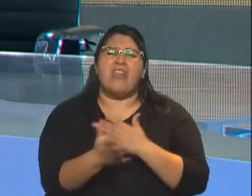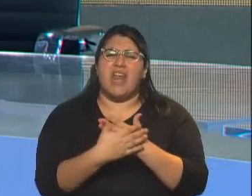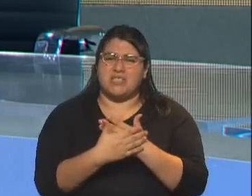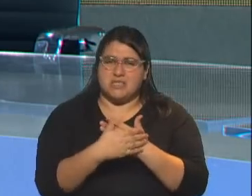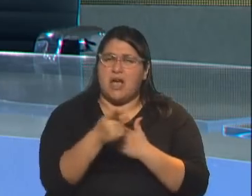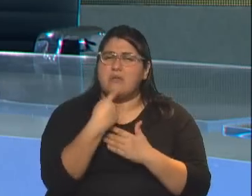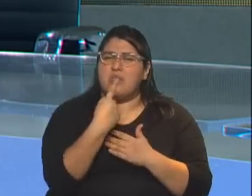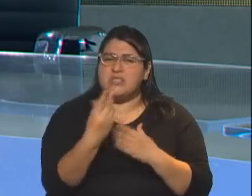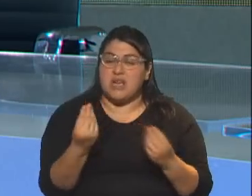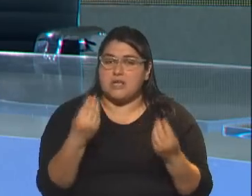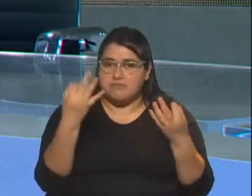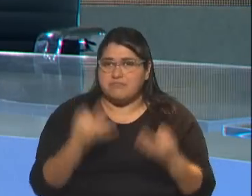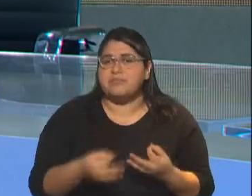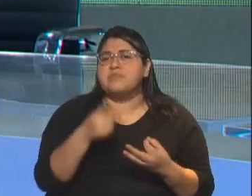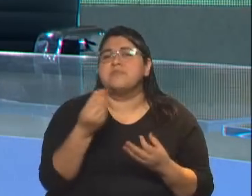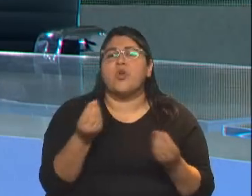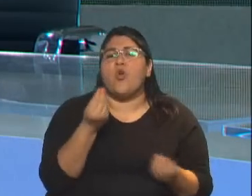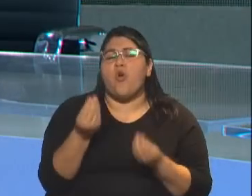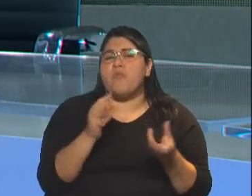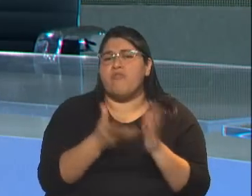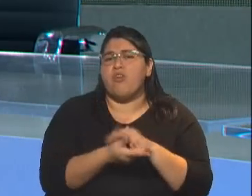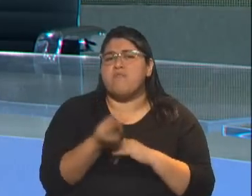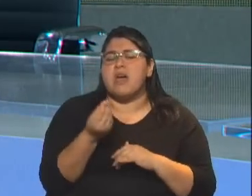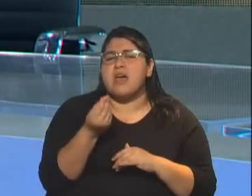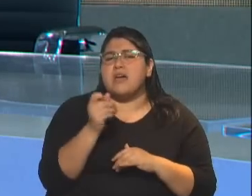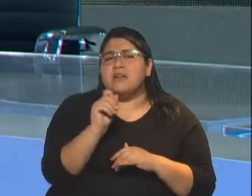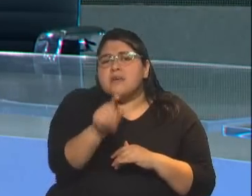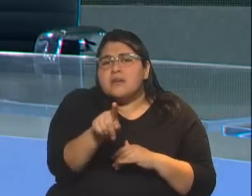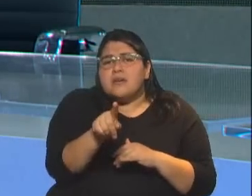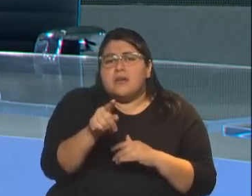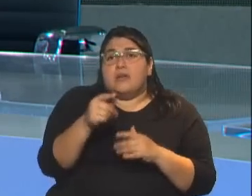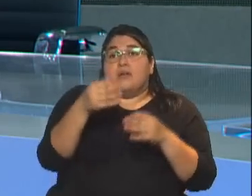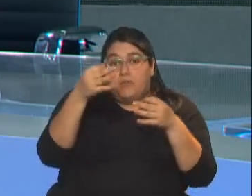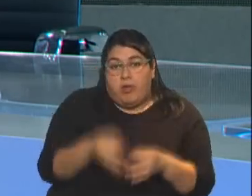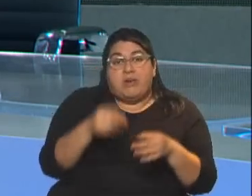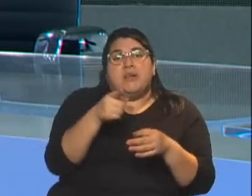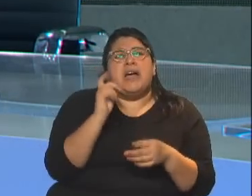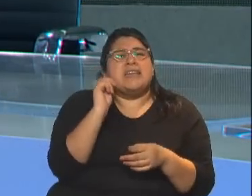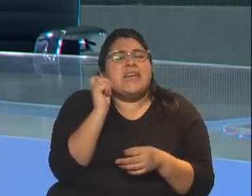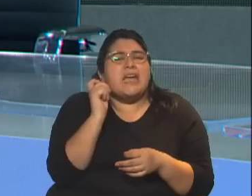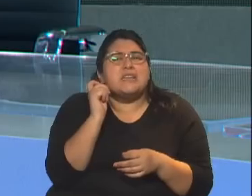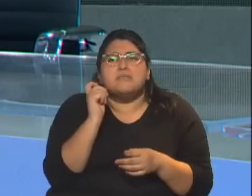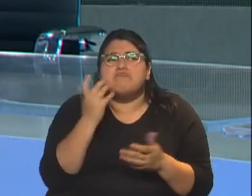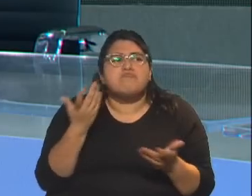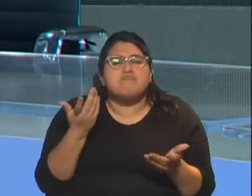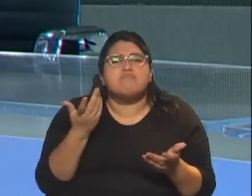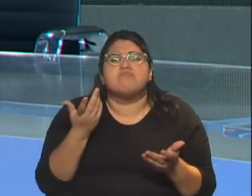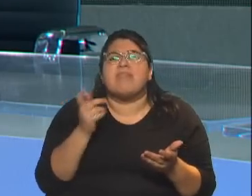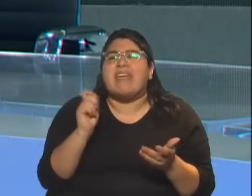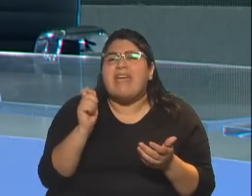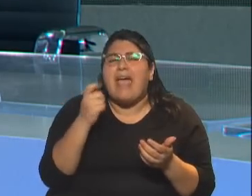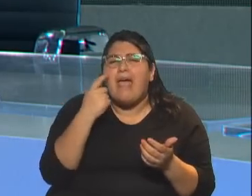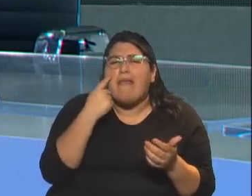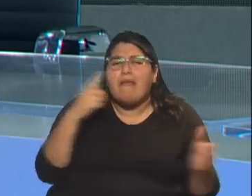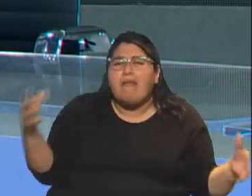también de la ultraderecha en la república argentina digo en este sentido a quien a quienes se puede identificar porque